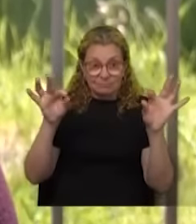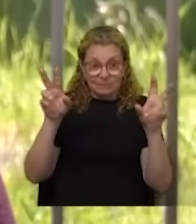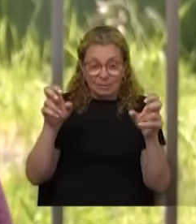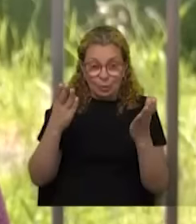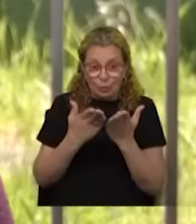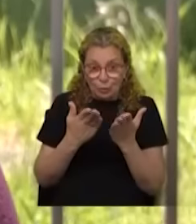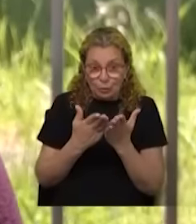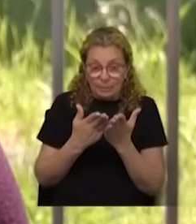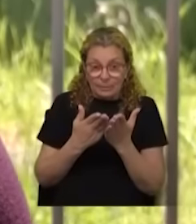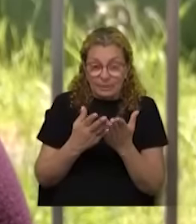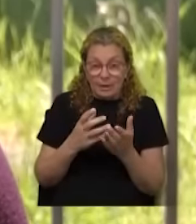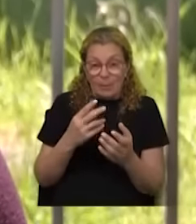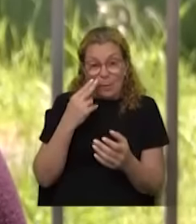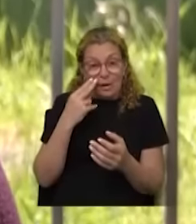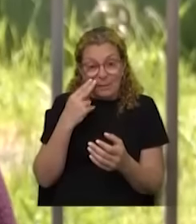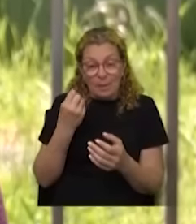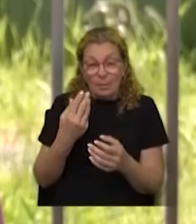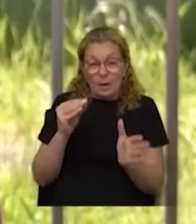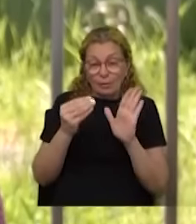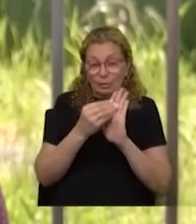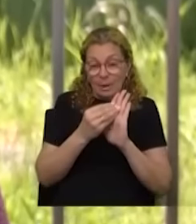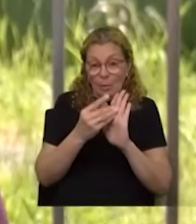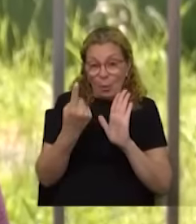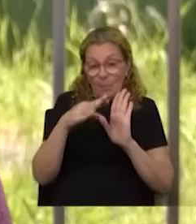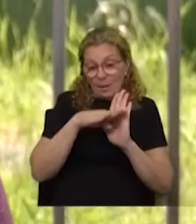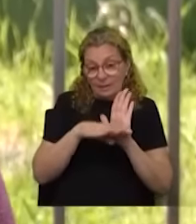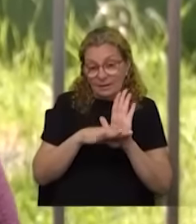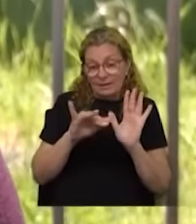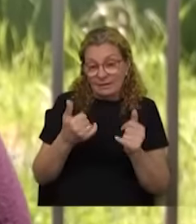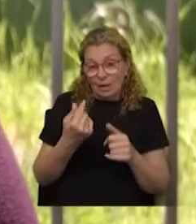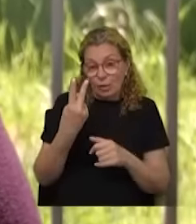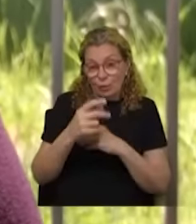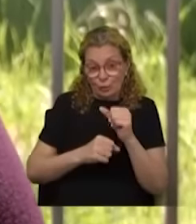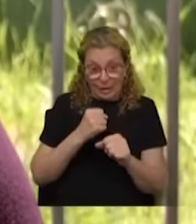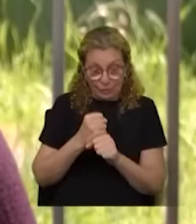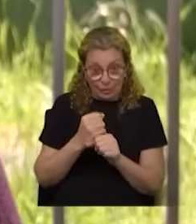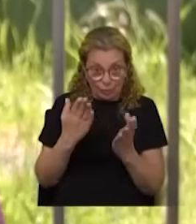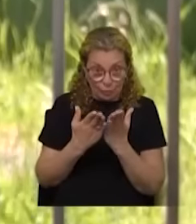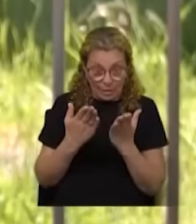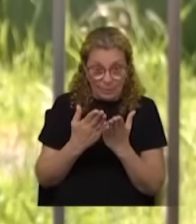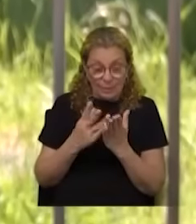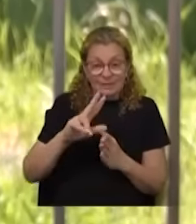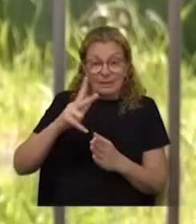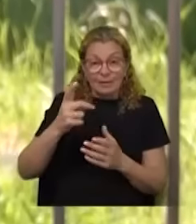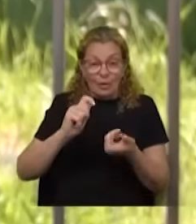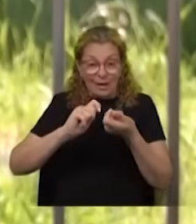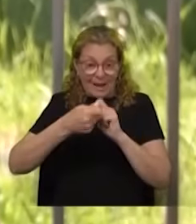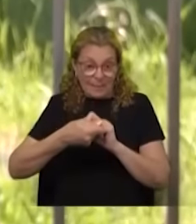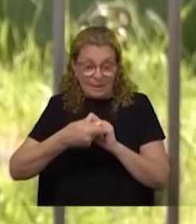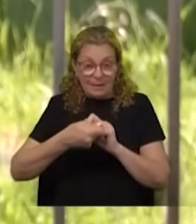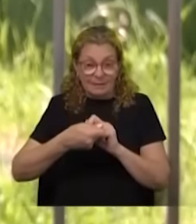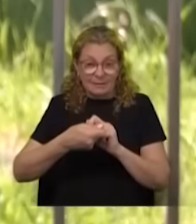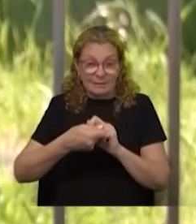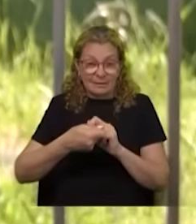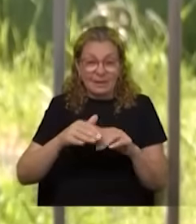nos afecta Porque primero nosotros n nos anotamos para un plan en el cual ya llevamos cursado 2 años y en el tercero se nos quiere cambiar y